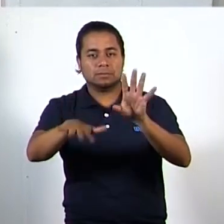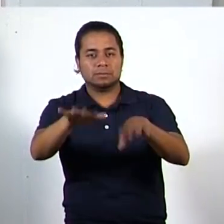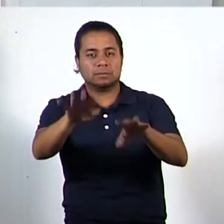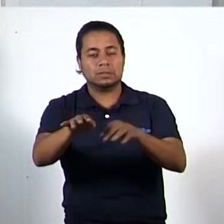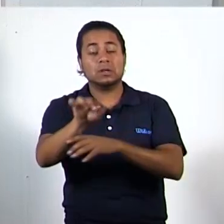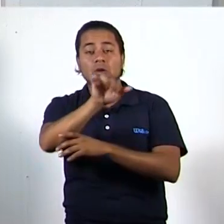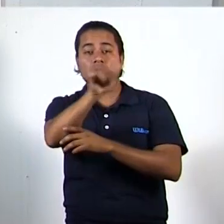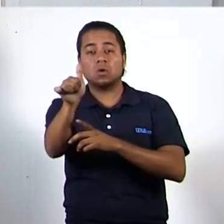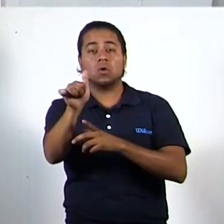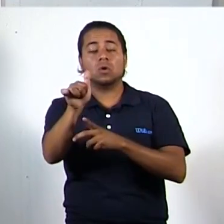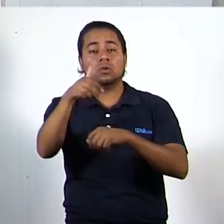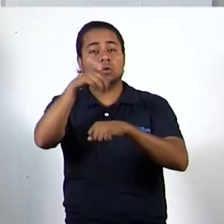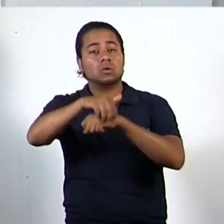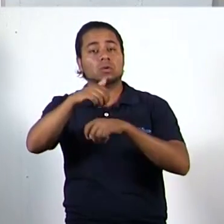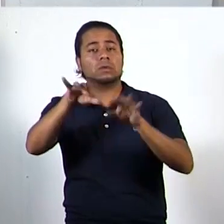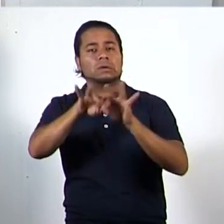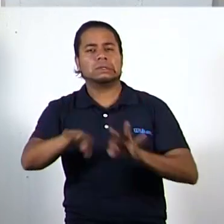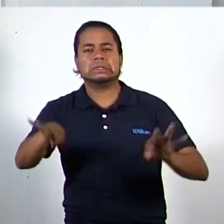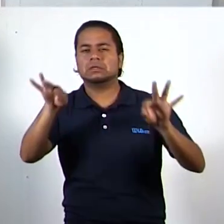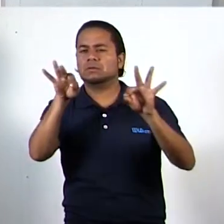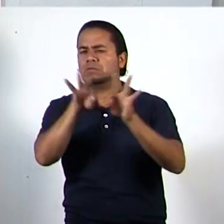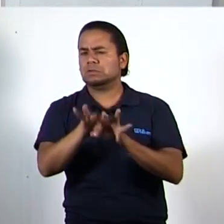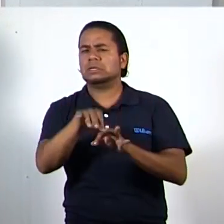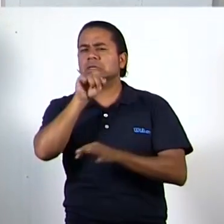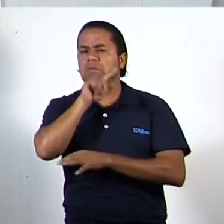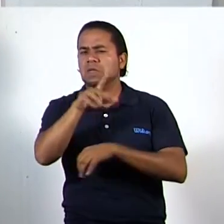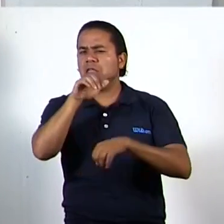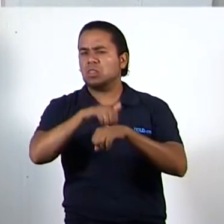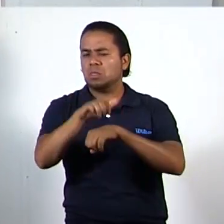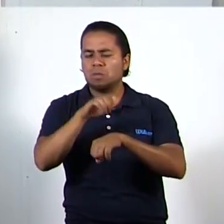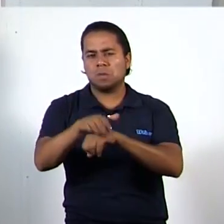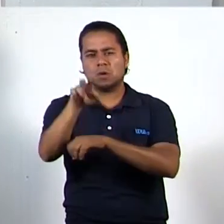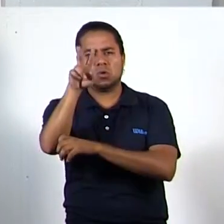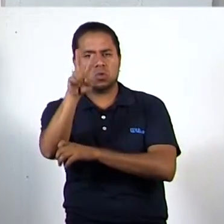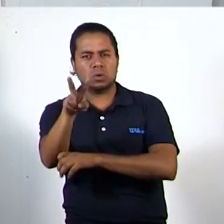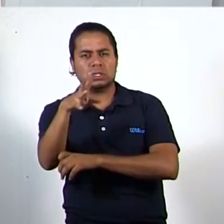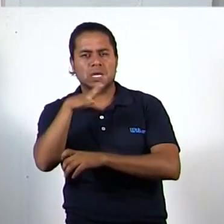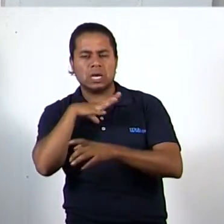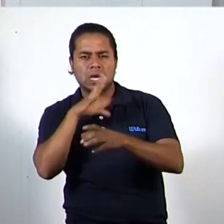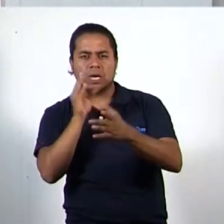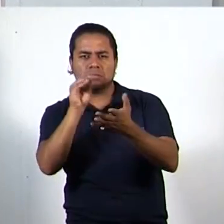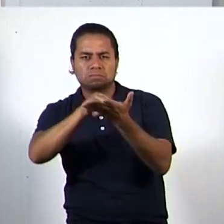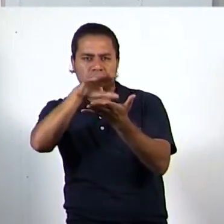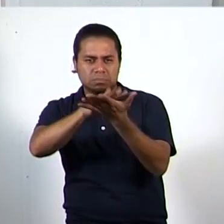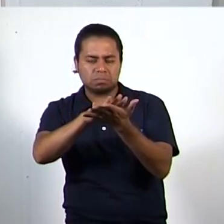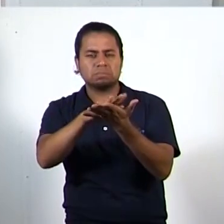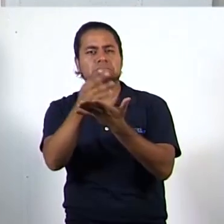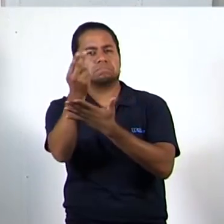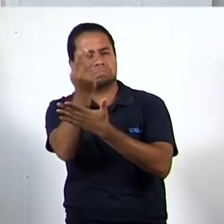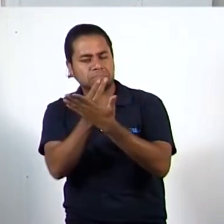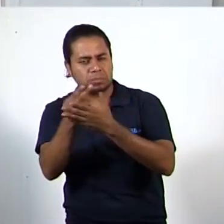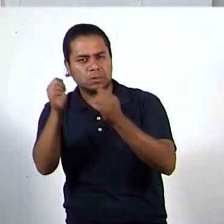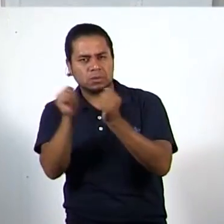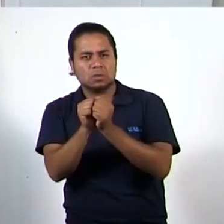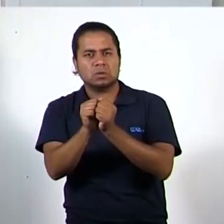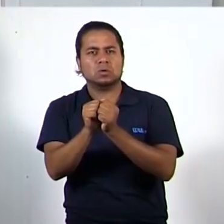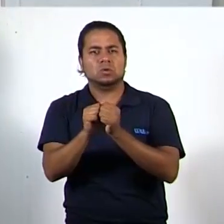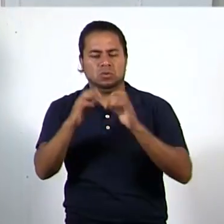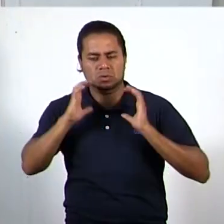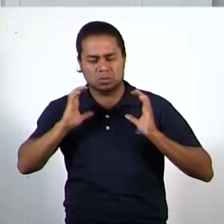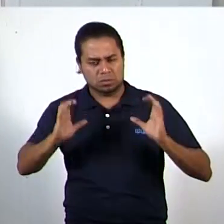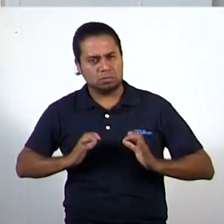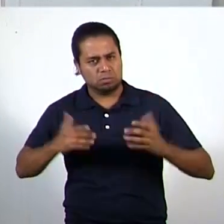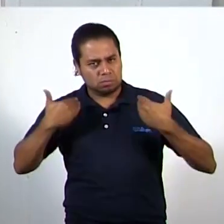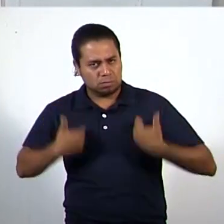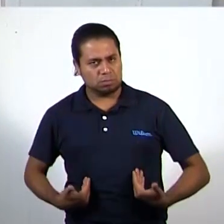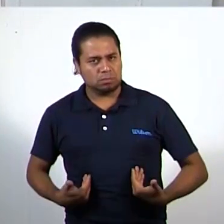otro número importante es el número 2. Y lo representamos con las partes de nuestro cuerpo. Si te puedes dar